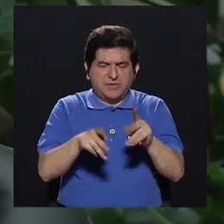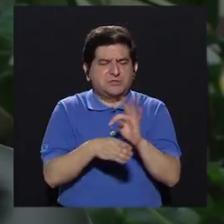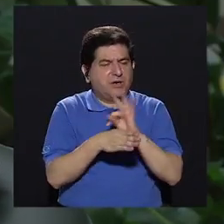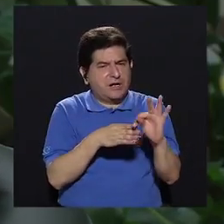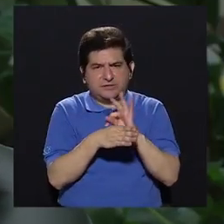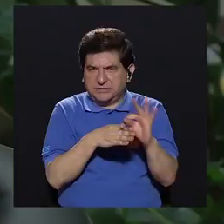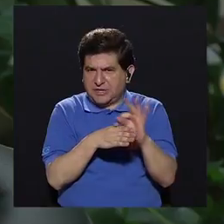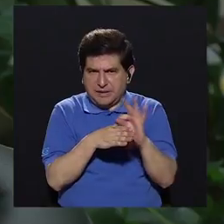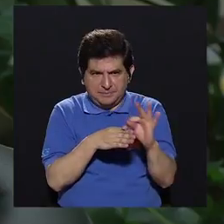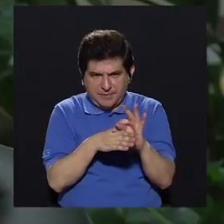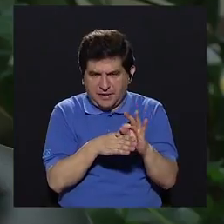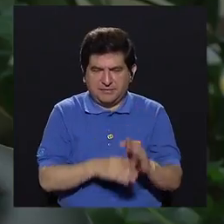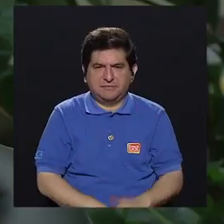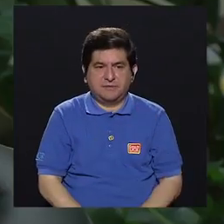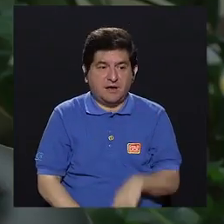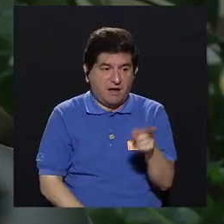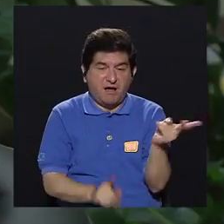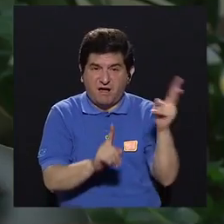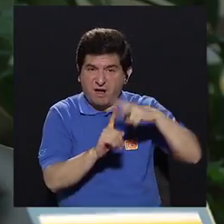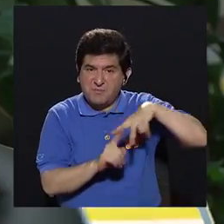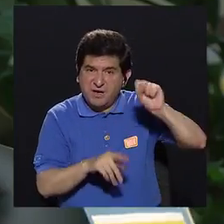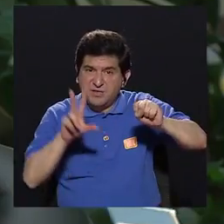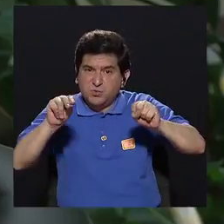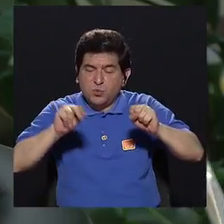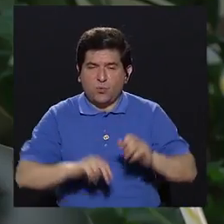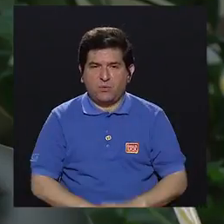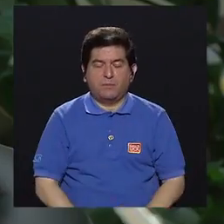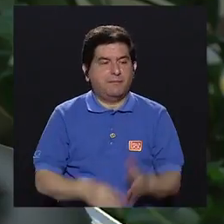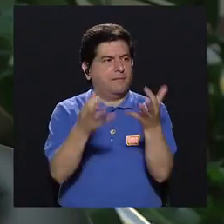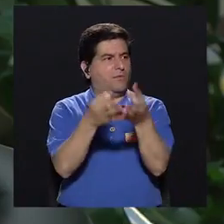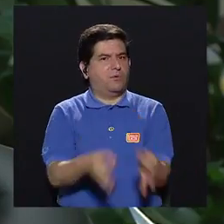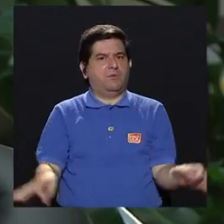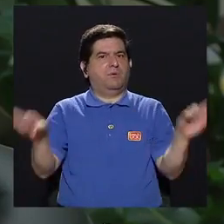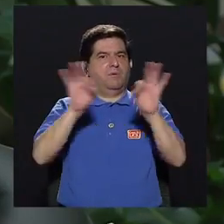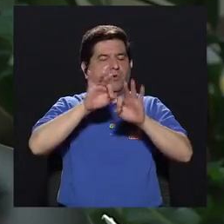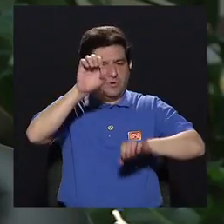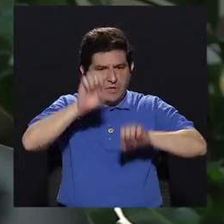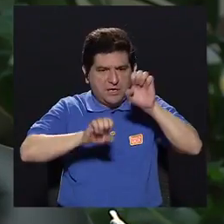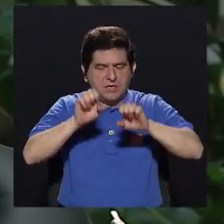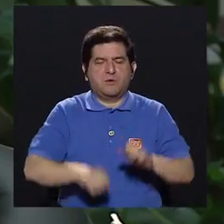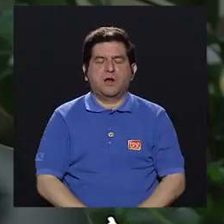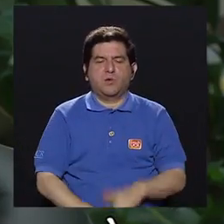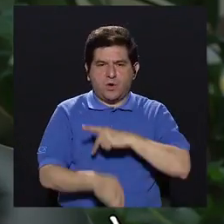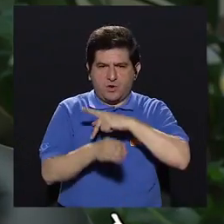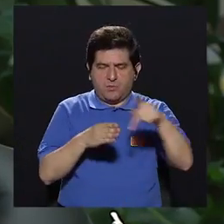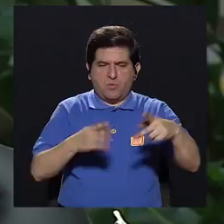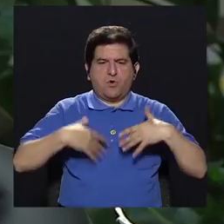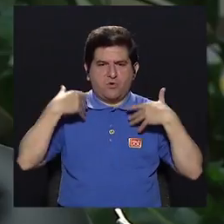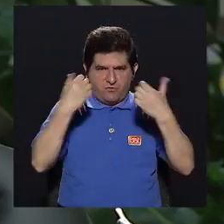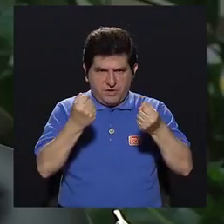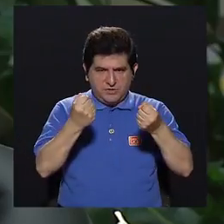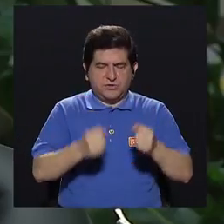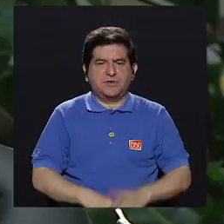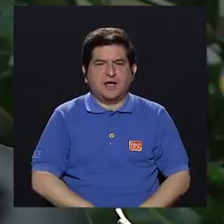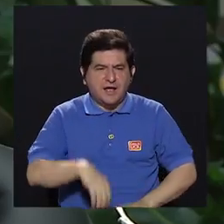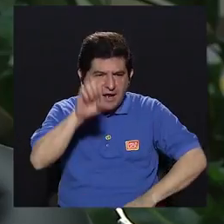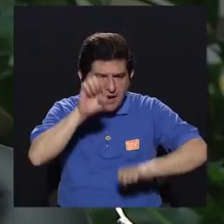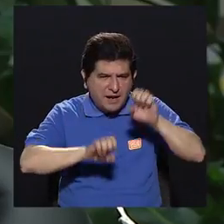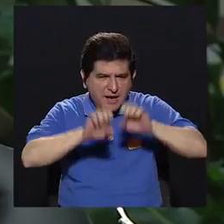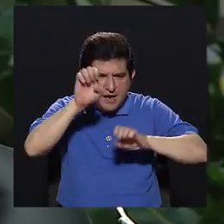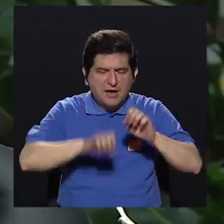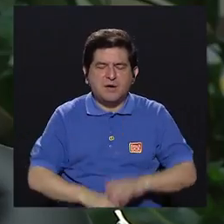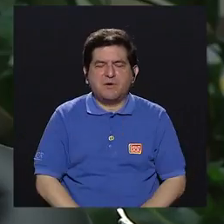con terapias. Okay, si esta aplica, por eso les decía que es muy importante que sea valorado por un profesional en salud, porque hay que hacerle una